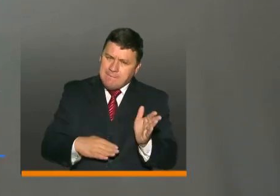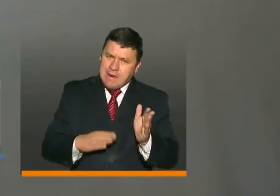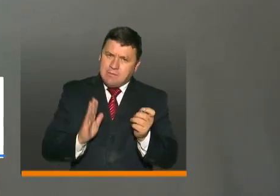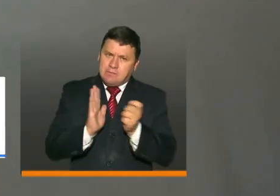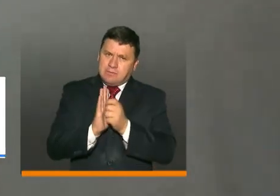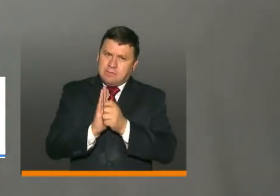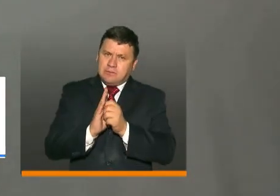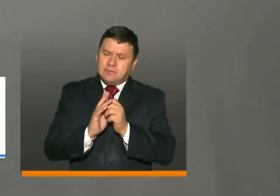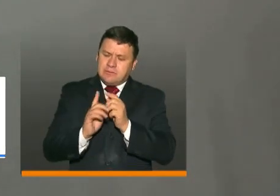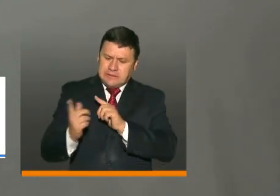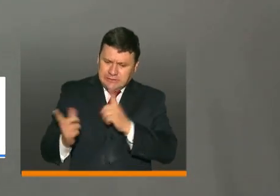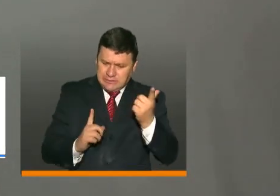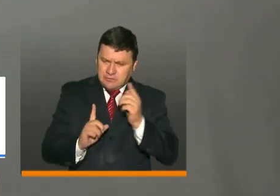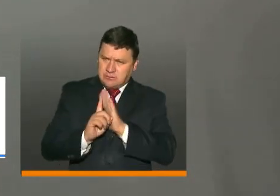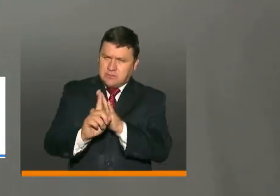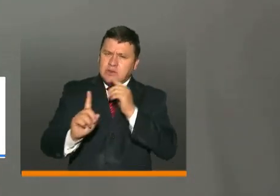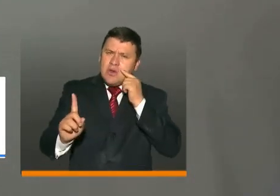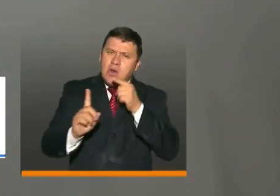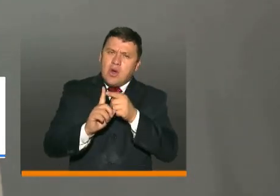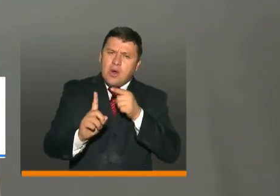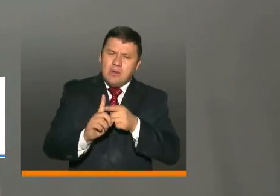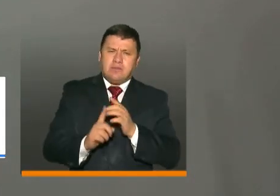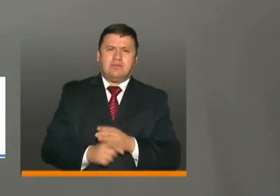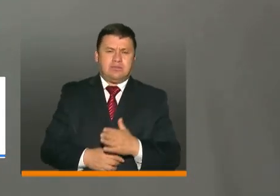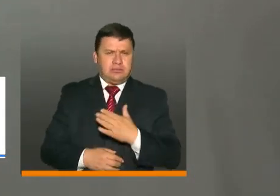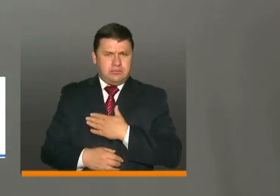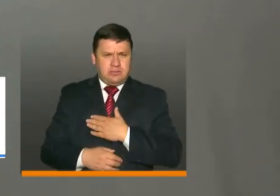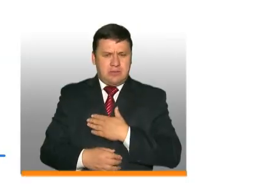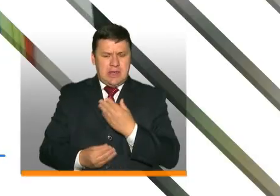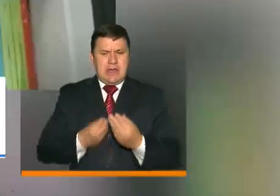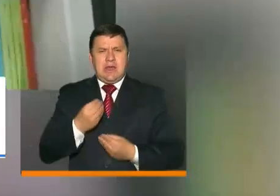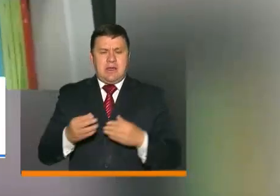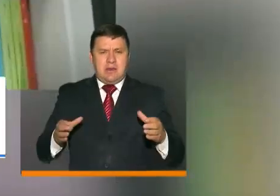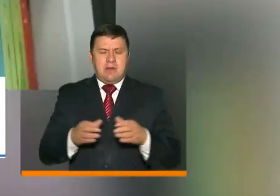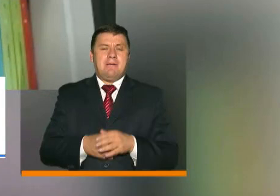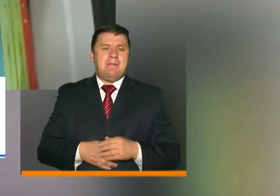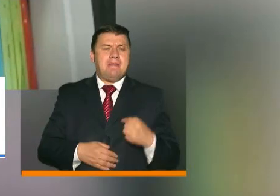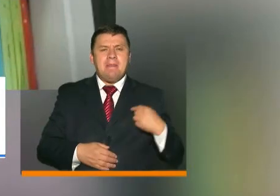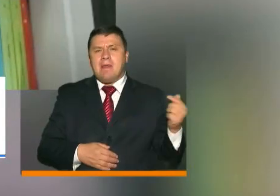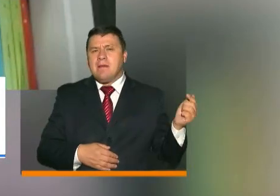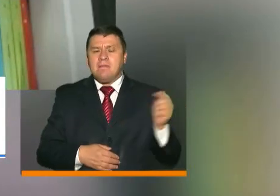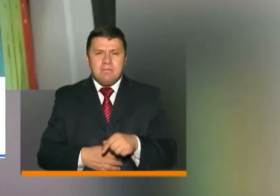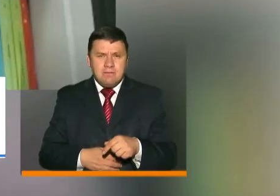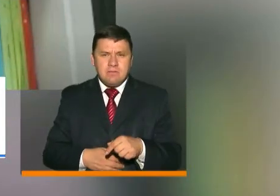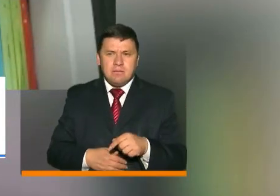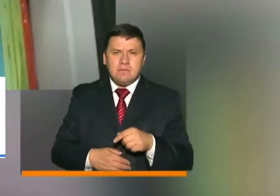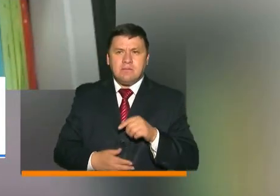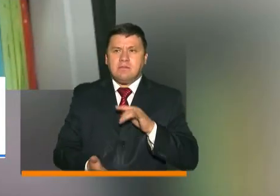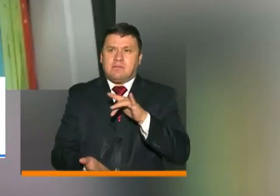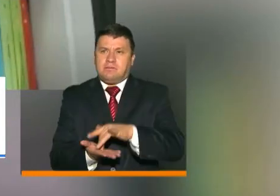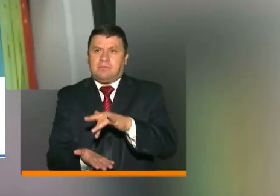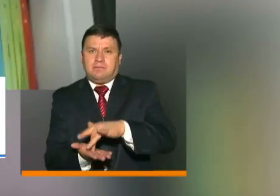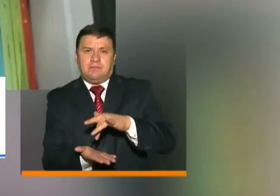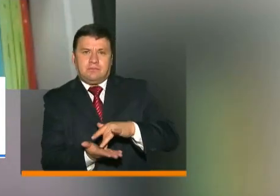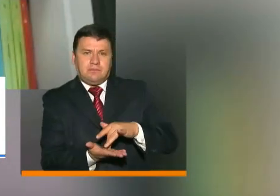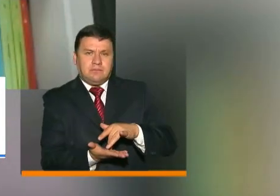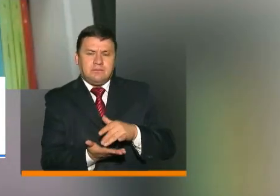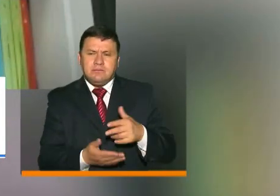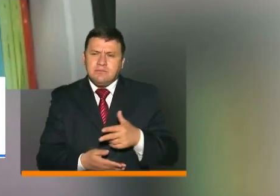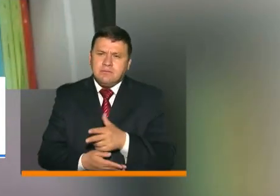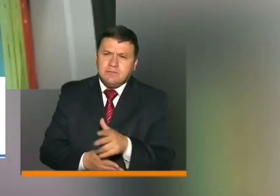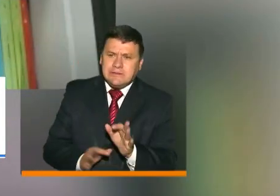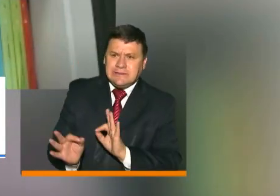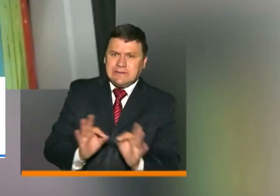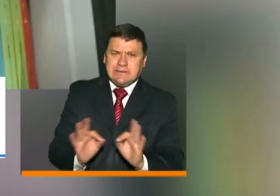un alistamiento objetivo con nuestra realidad. Venimos recorriendo el camino para